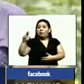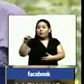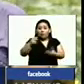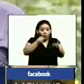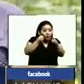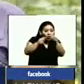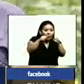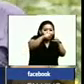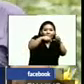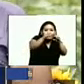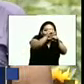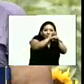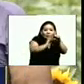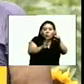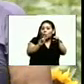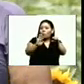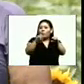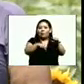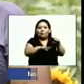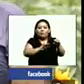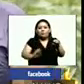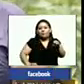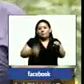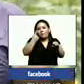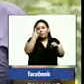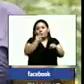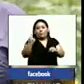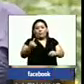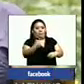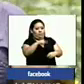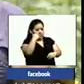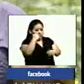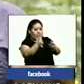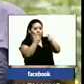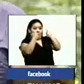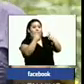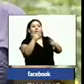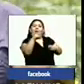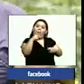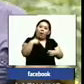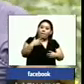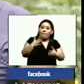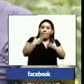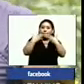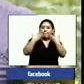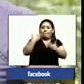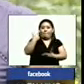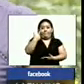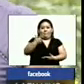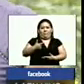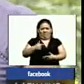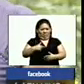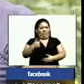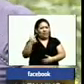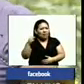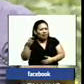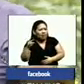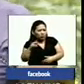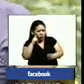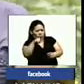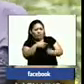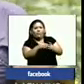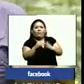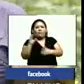Aquí en El Salvador Entonces la gente cuando lo mira Se va encantada Se sorprende Girasol de color Dice